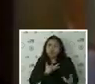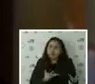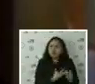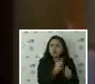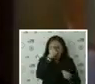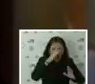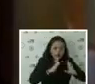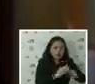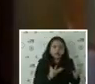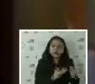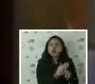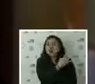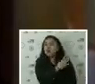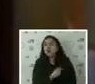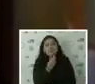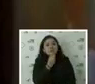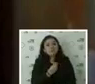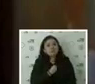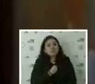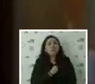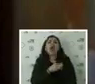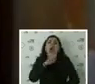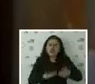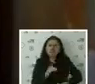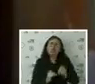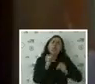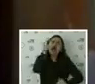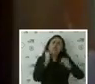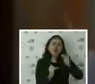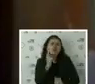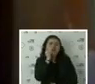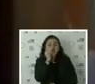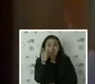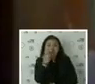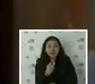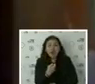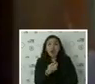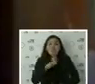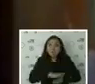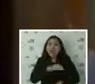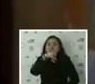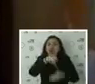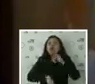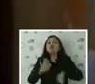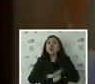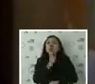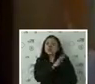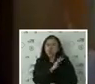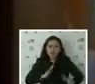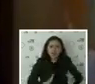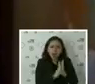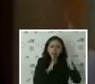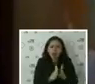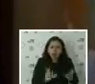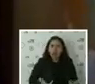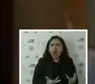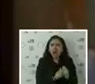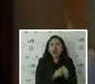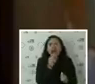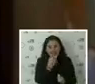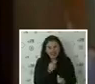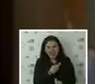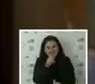en la educación también de sus hijos de mayor o menor medida. Esta democracia más amplia porque al tener esta participación que les